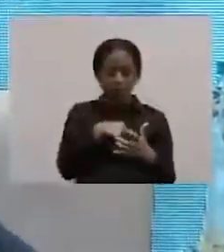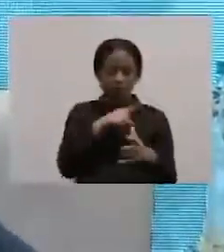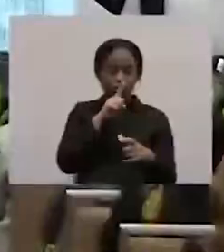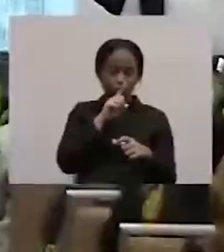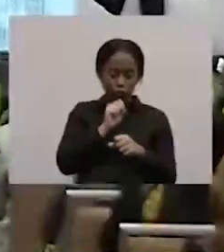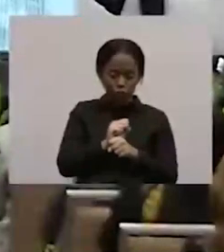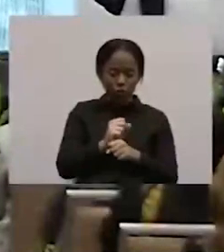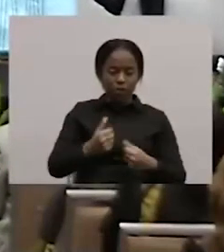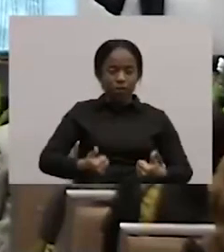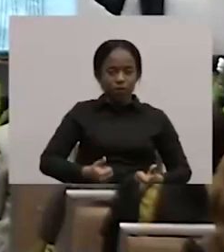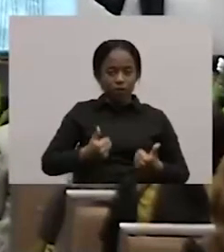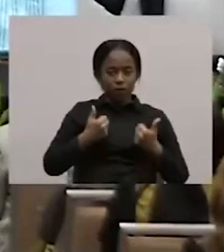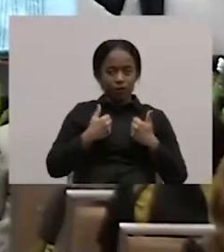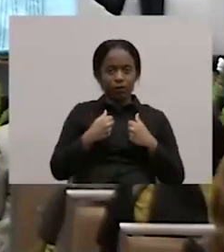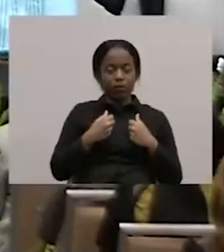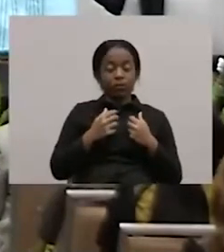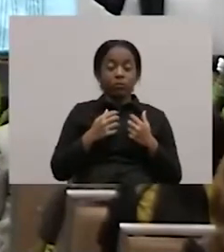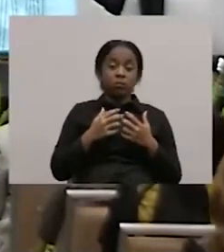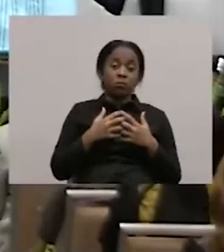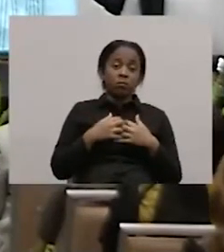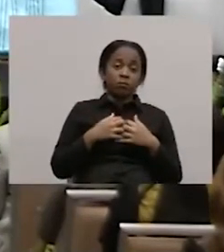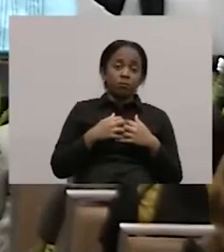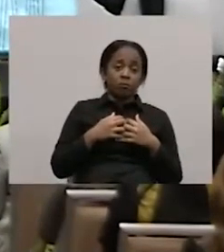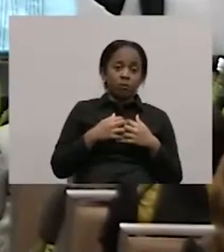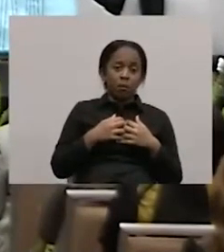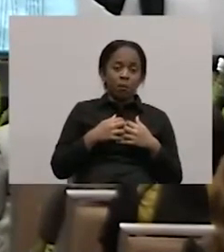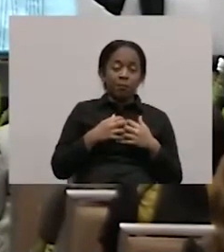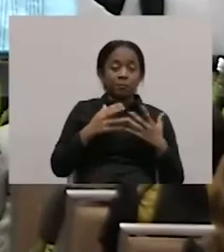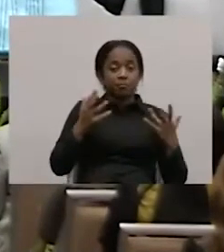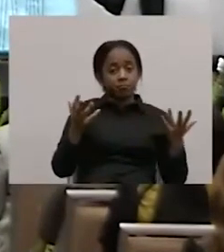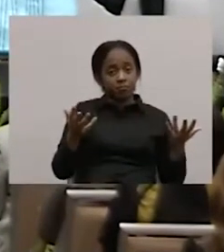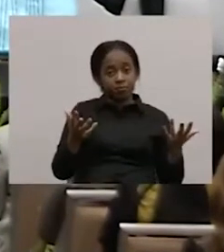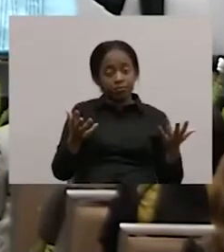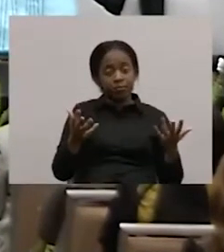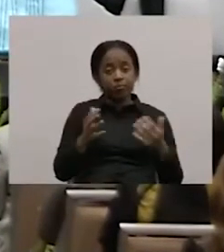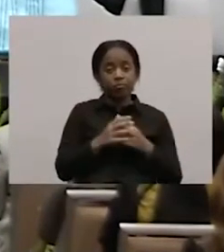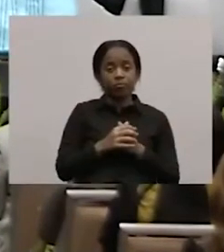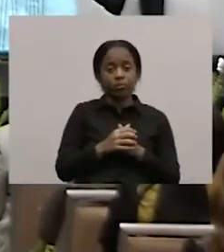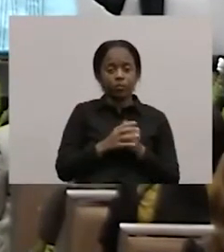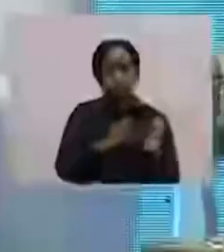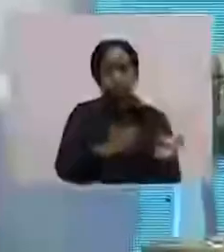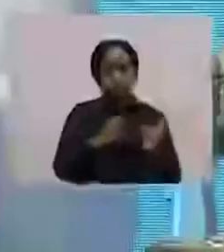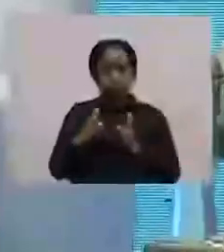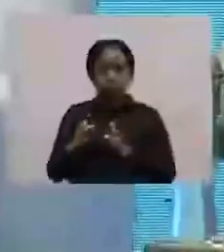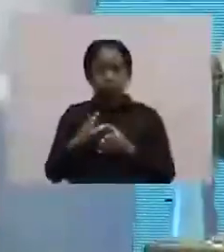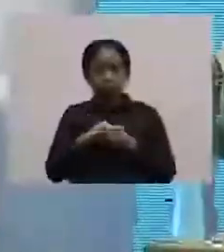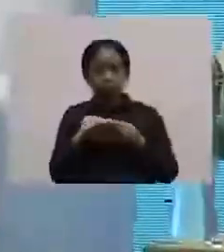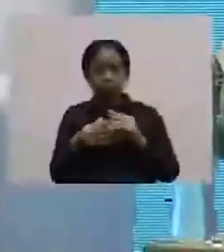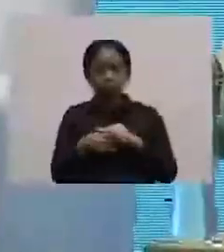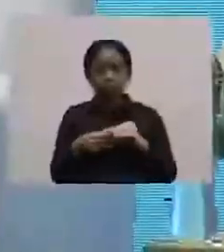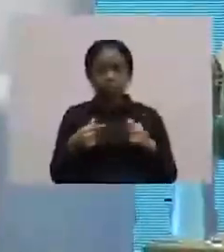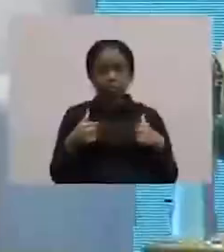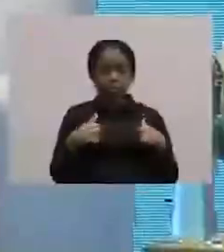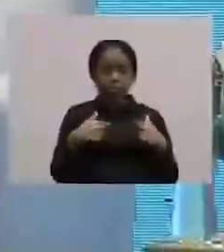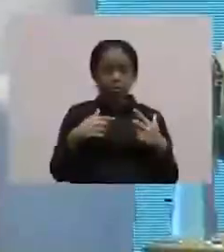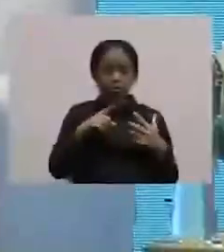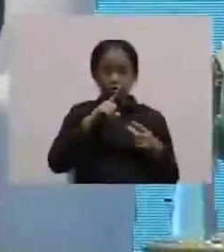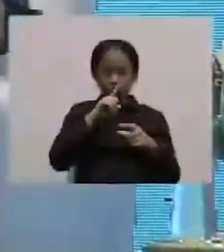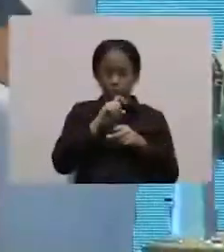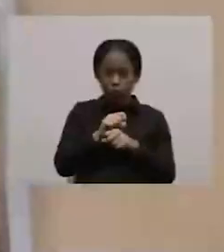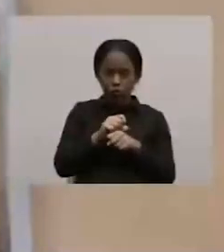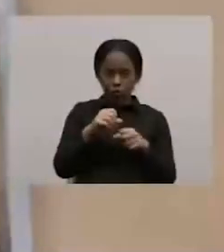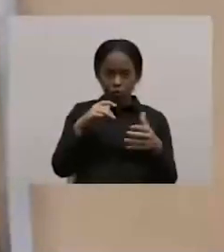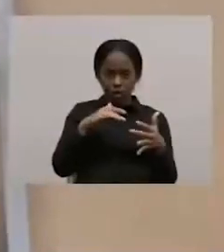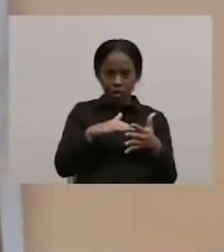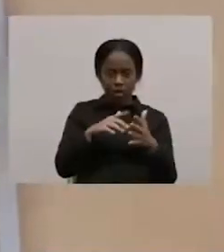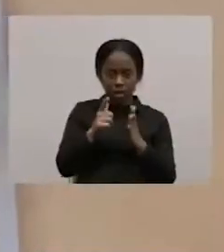Gracias. Bueno, yo debo confesarle que me he estudiado bastante bien la ley porque soy parte de la mesa, estoy